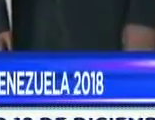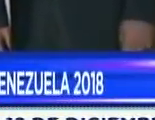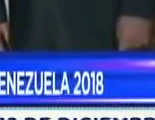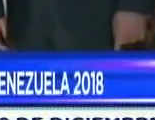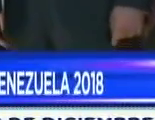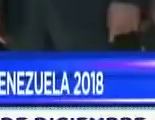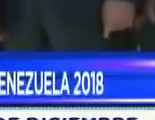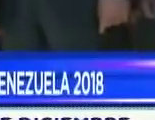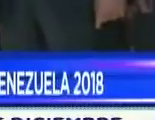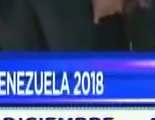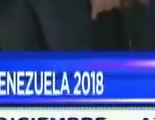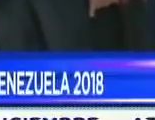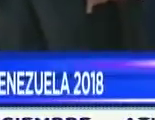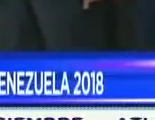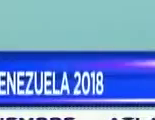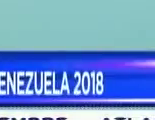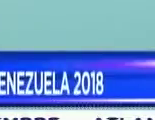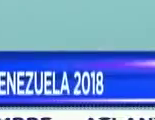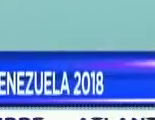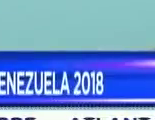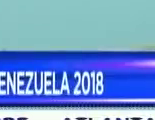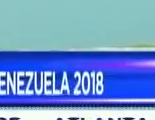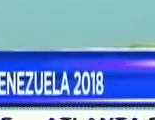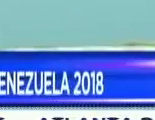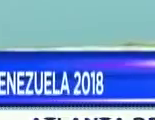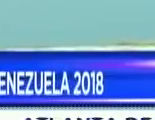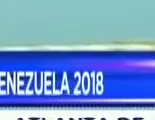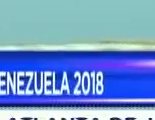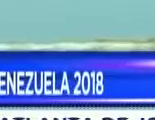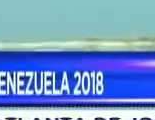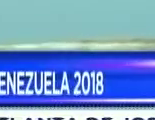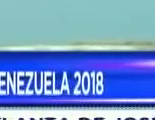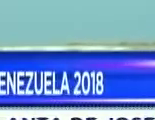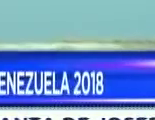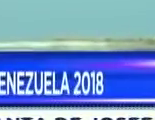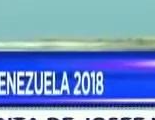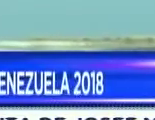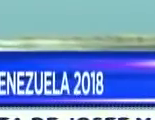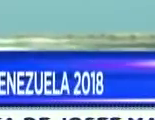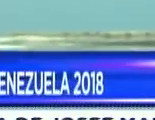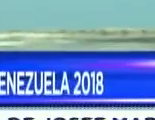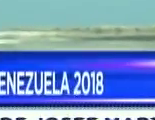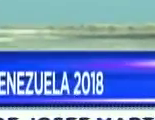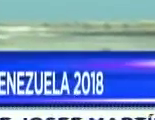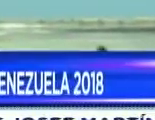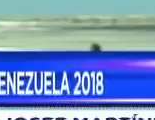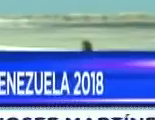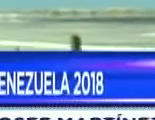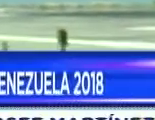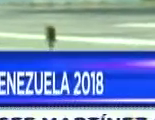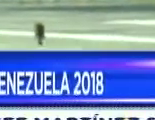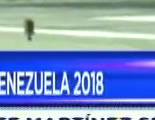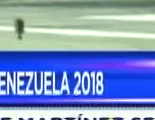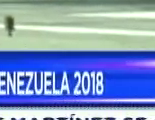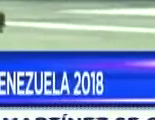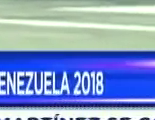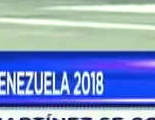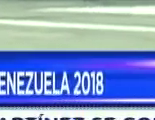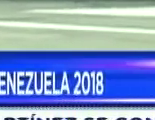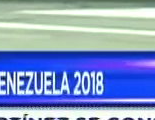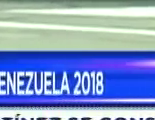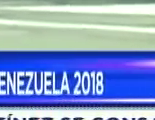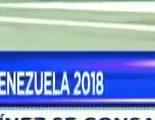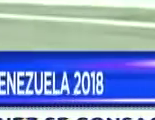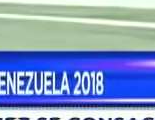Nazi. Y mira, Miesdunarodan, Hugo Rafael Chávez Frías, comandante supremo y eterno de la